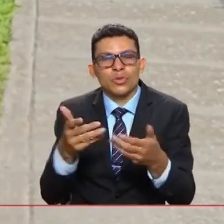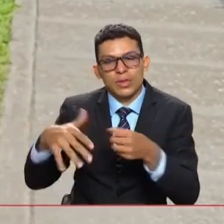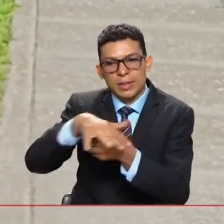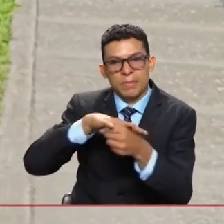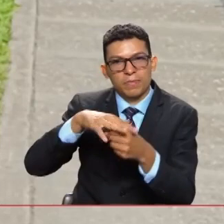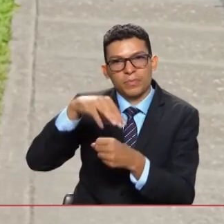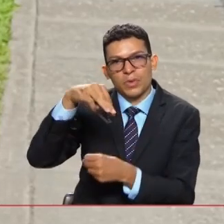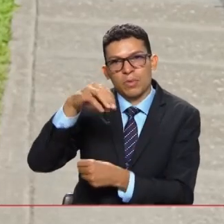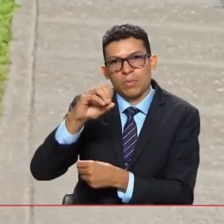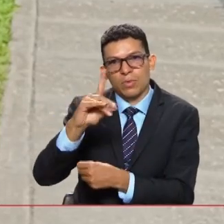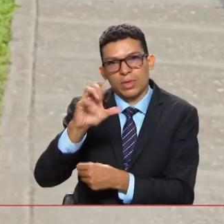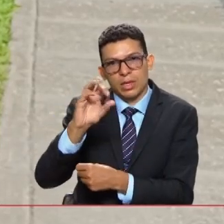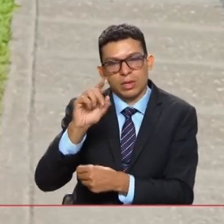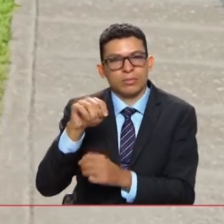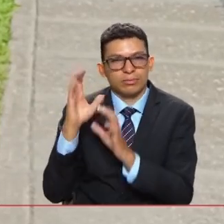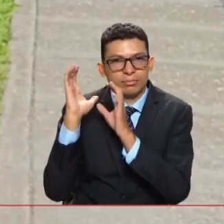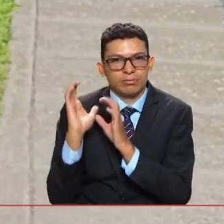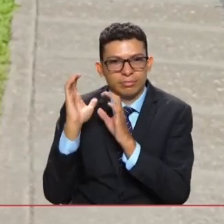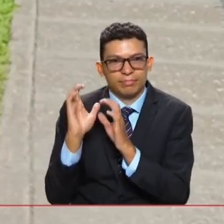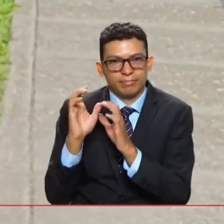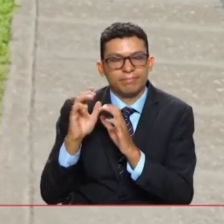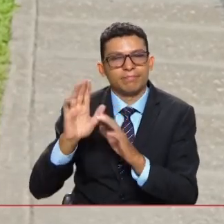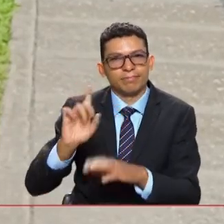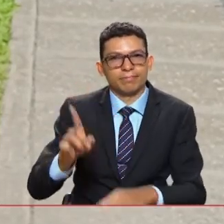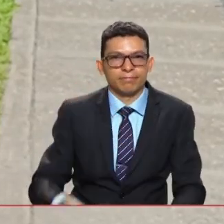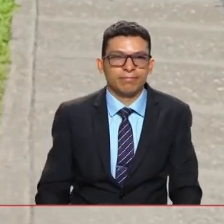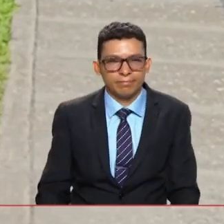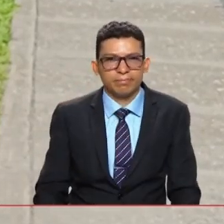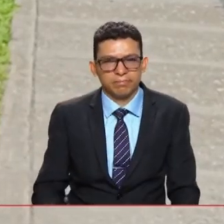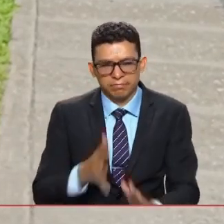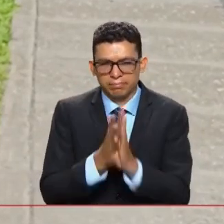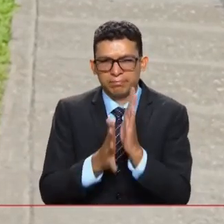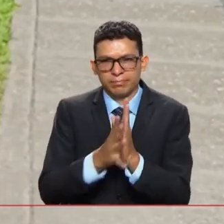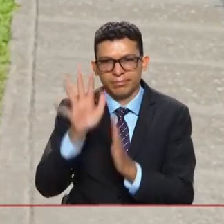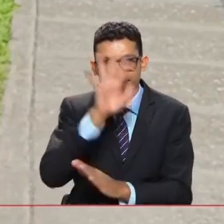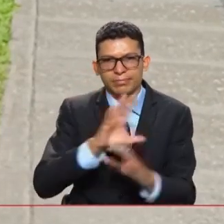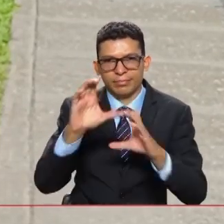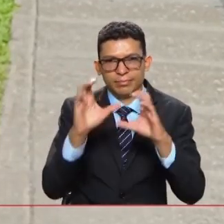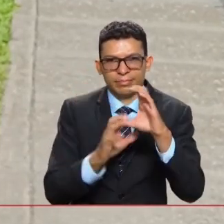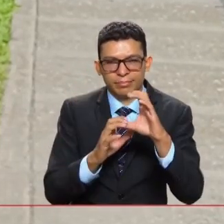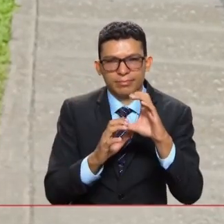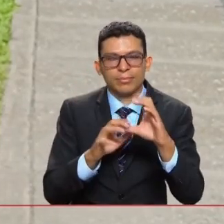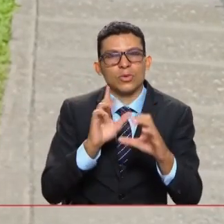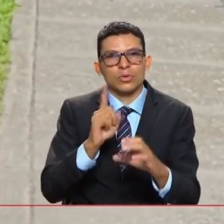aquí en Popayán, y en la variante norte. Es la información desde el departamento del